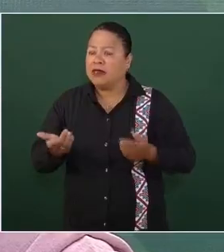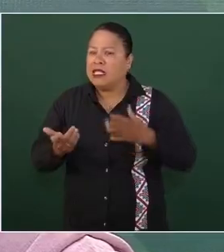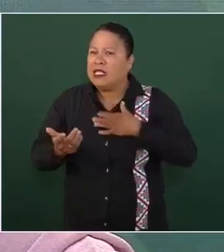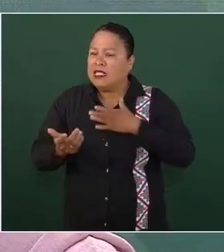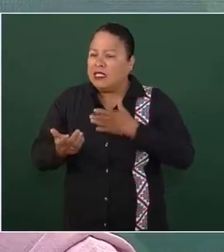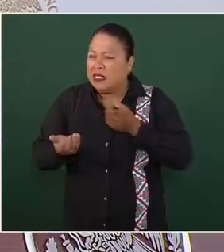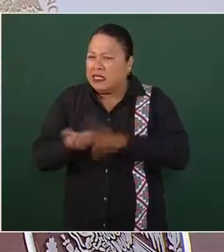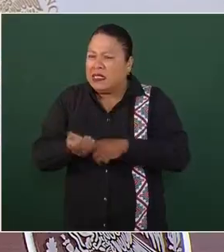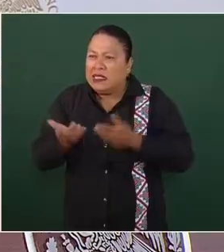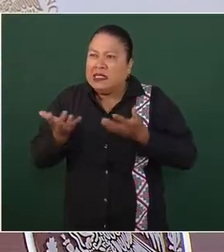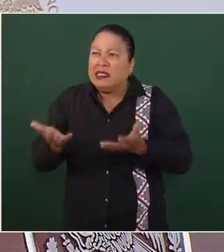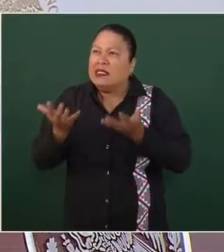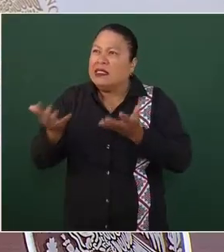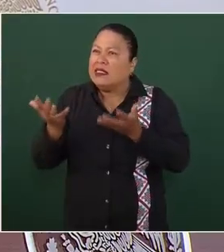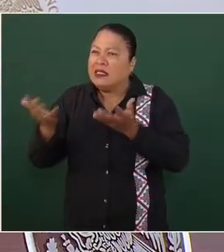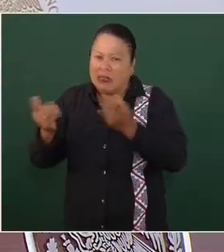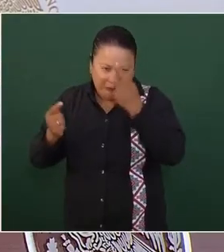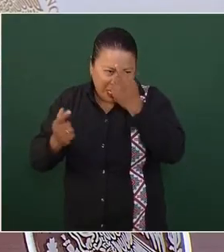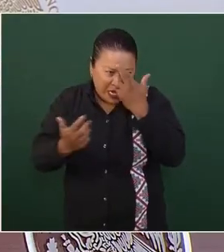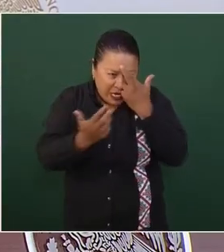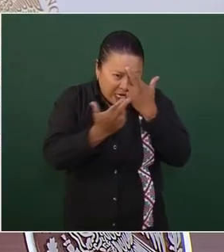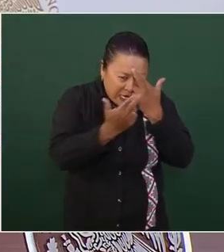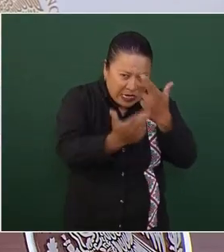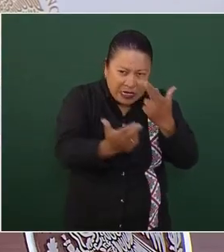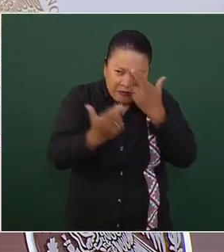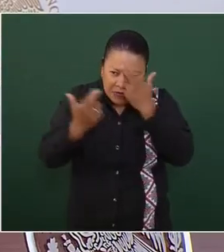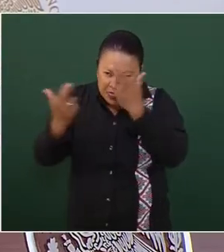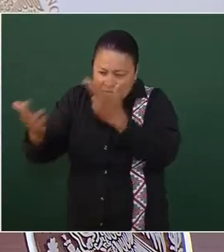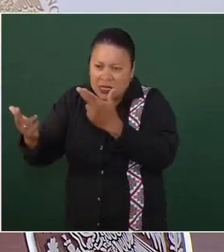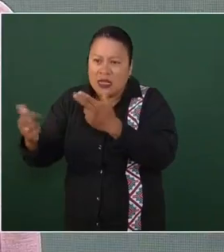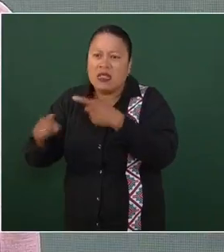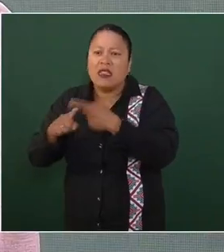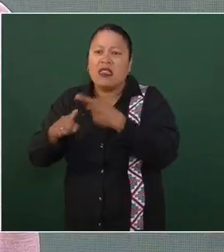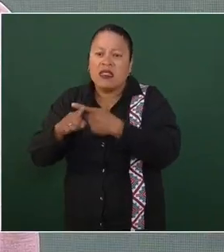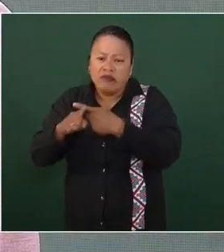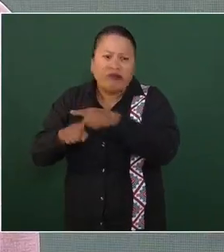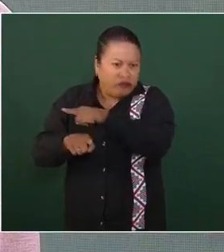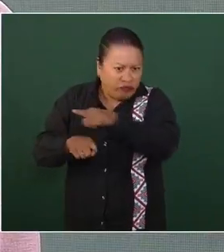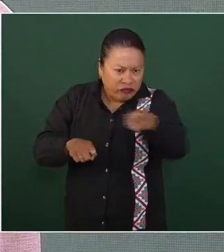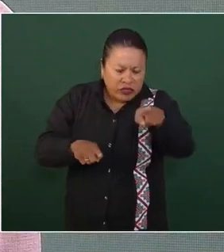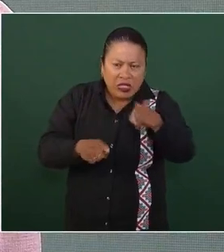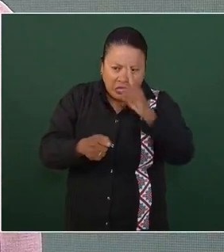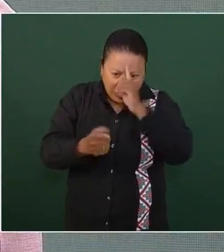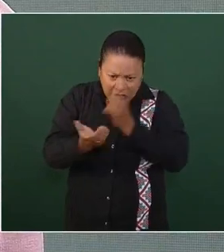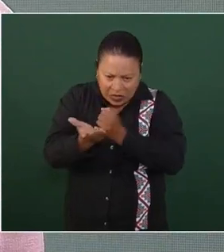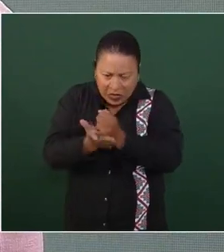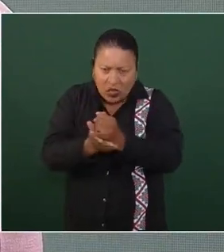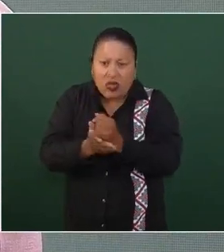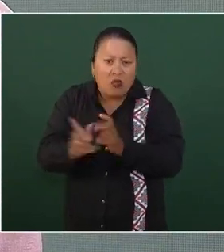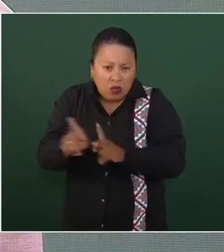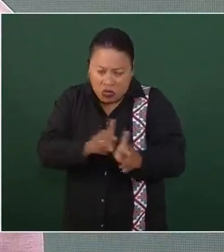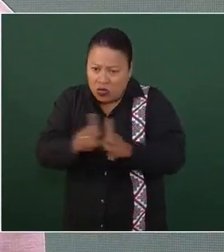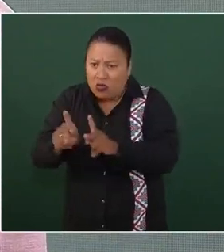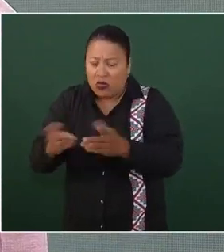deseo de que se respetara la voluntad del pueblo entonces